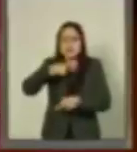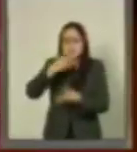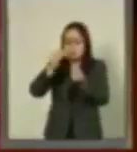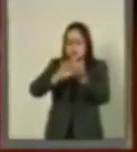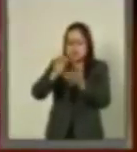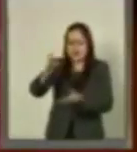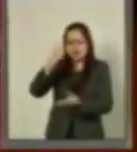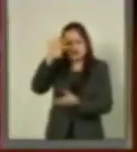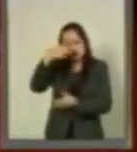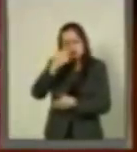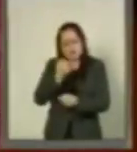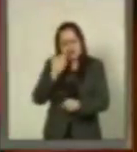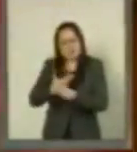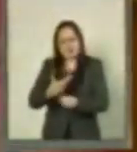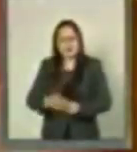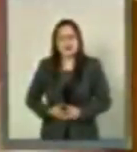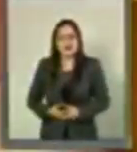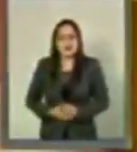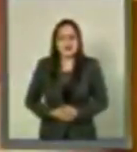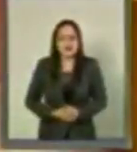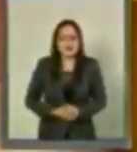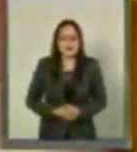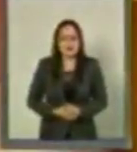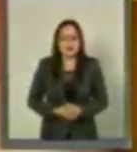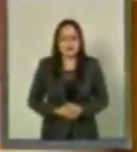muchas gracias, señor secretario.